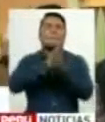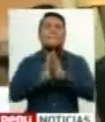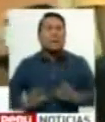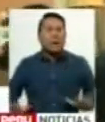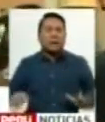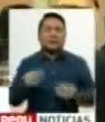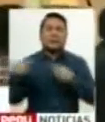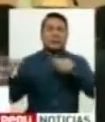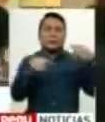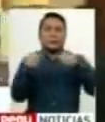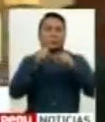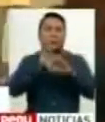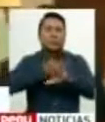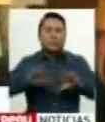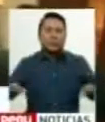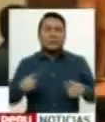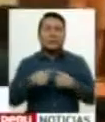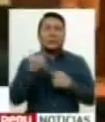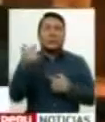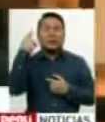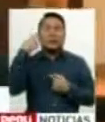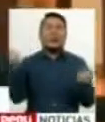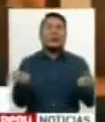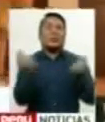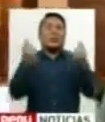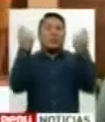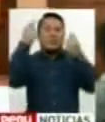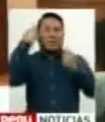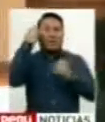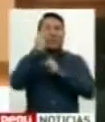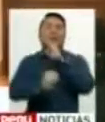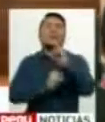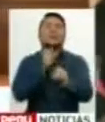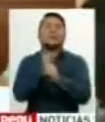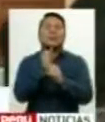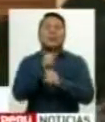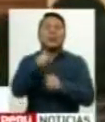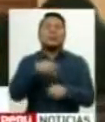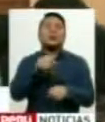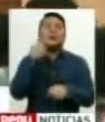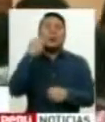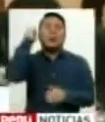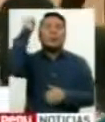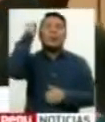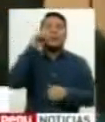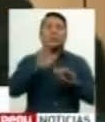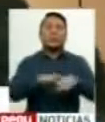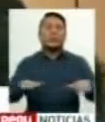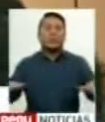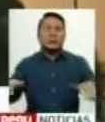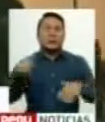violencia. El evento es la antesala al 27 aniversario de la Convención Internacional sobre los Derechos del Niño